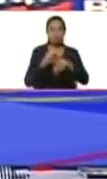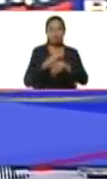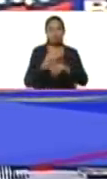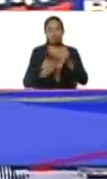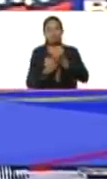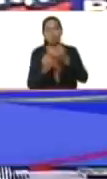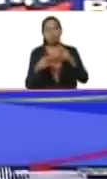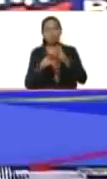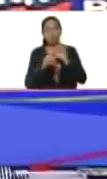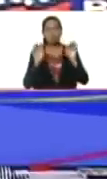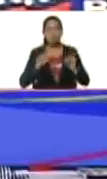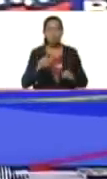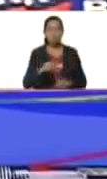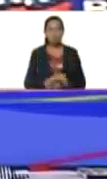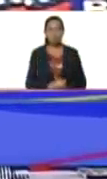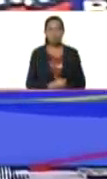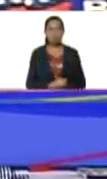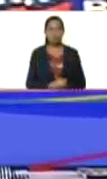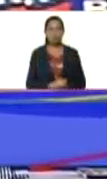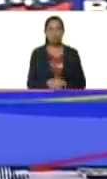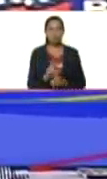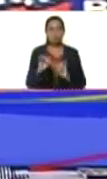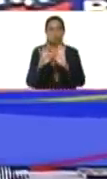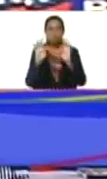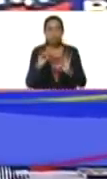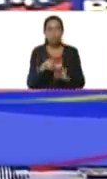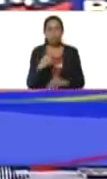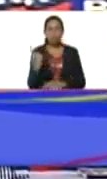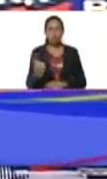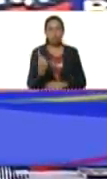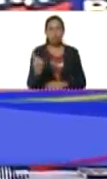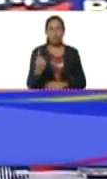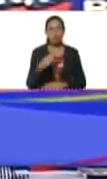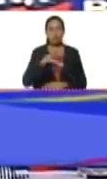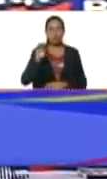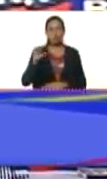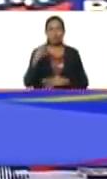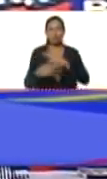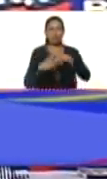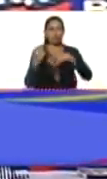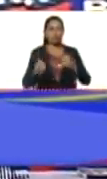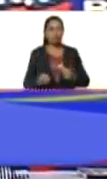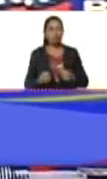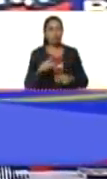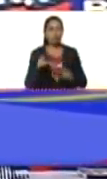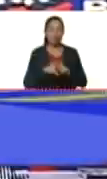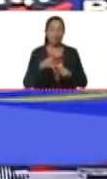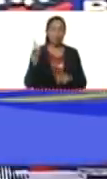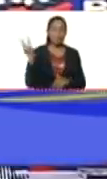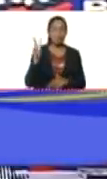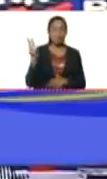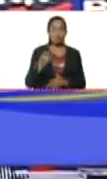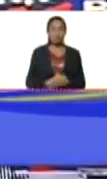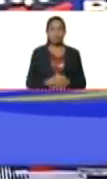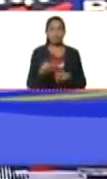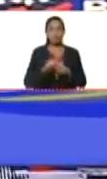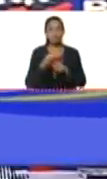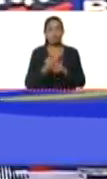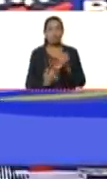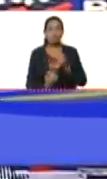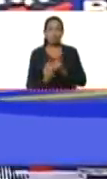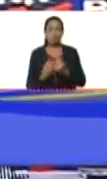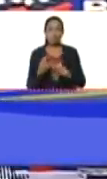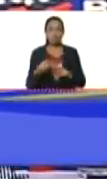base. Esto solo existe en países revolucionarios como Venezuela, el gobierno de base, el